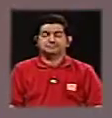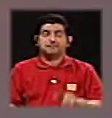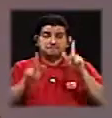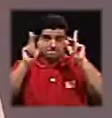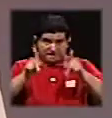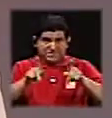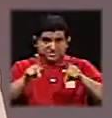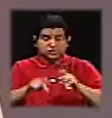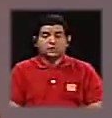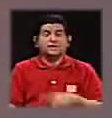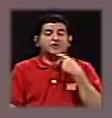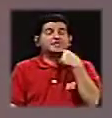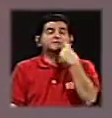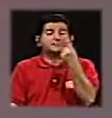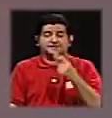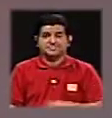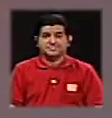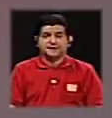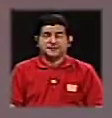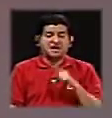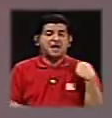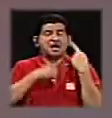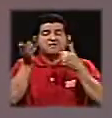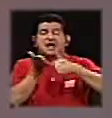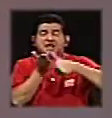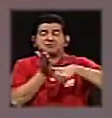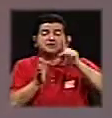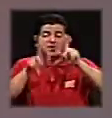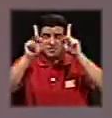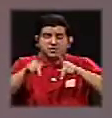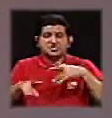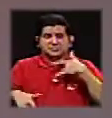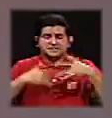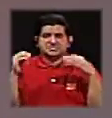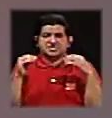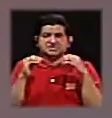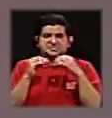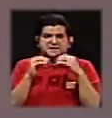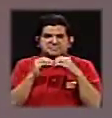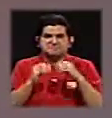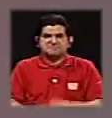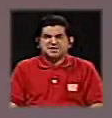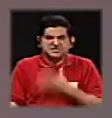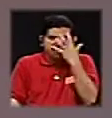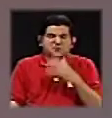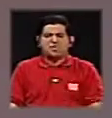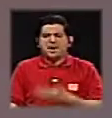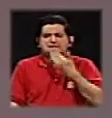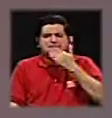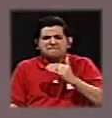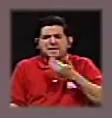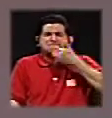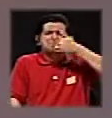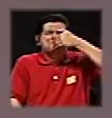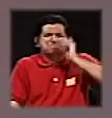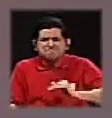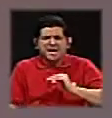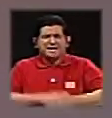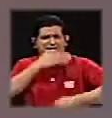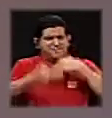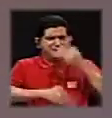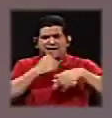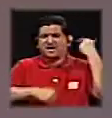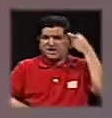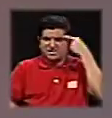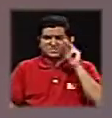personas que dicen que irán a votar por ellos sienten mayor disgusto, como muy mala o mala la gestión, y ven como mala o muy mala la gestión